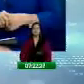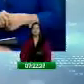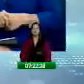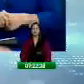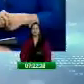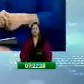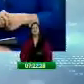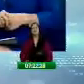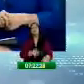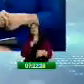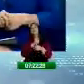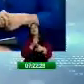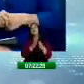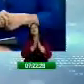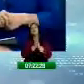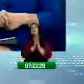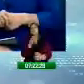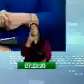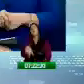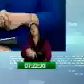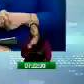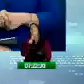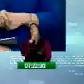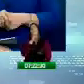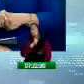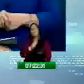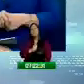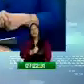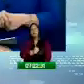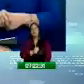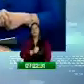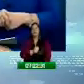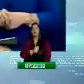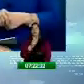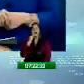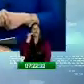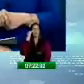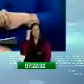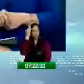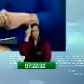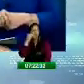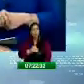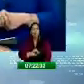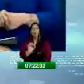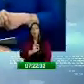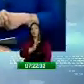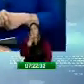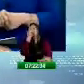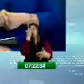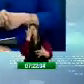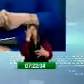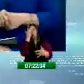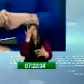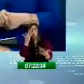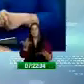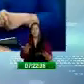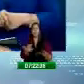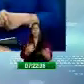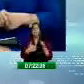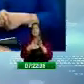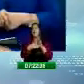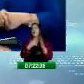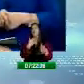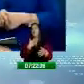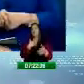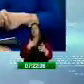Sí, estamos pidiendo a los adultos mayores y a aquellas personas que tengan alguna comorbilidad, es decir, que tengan